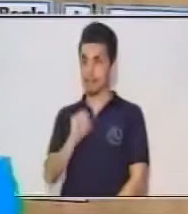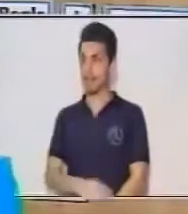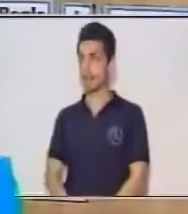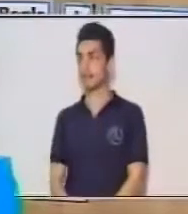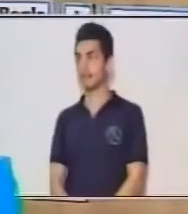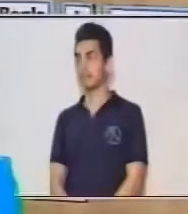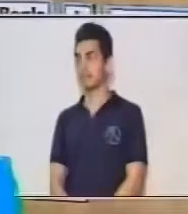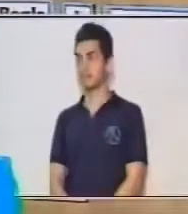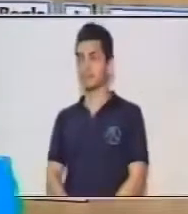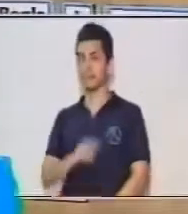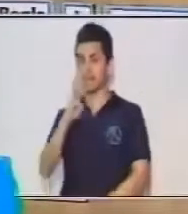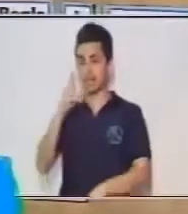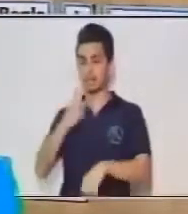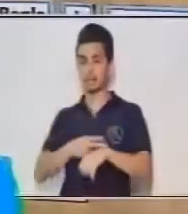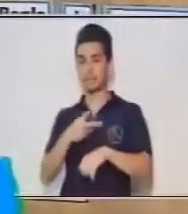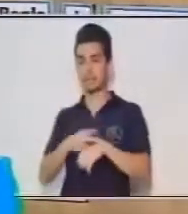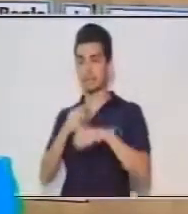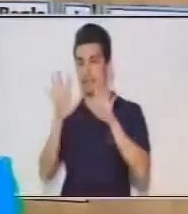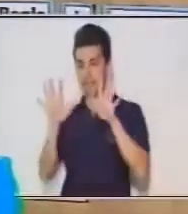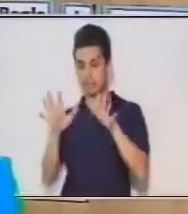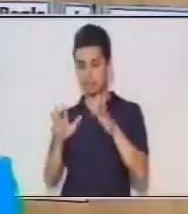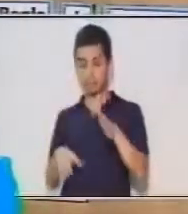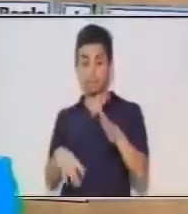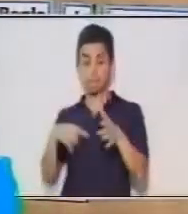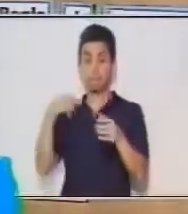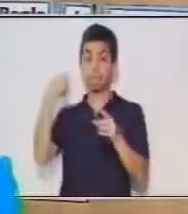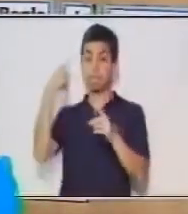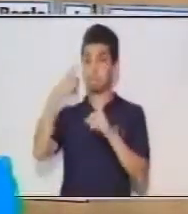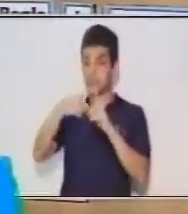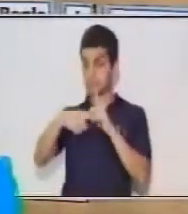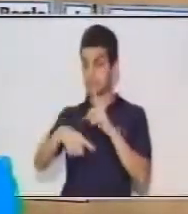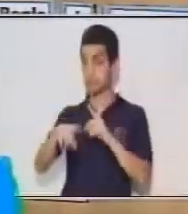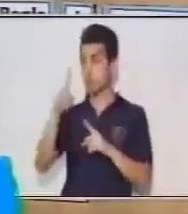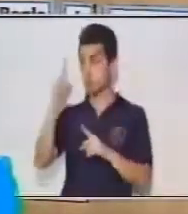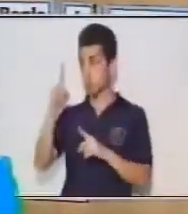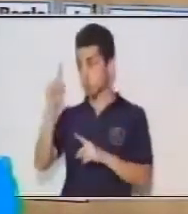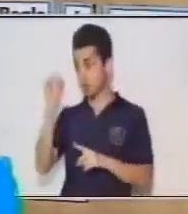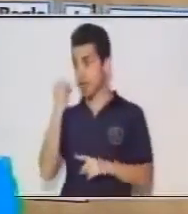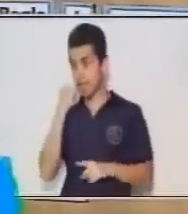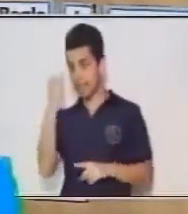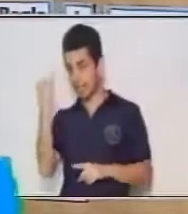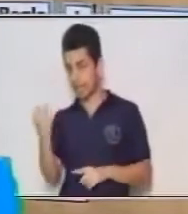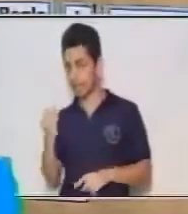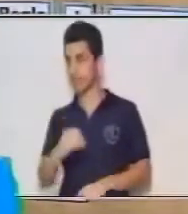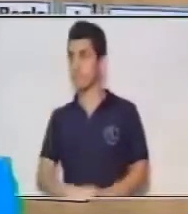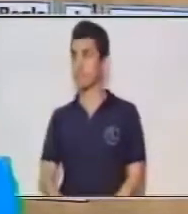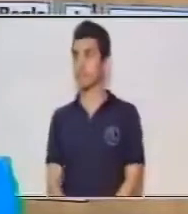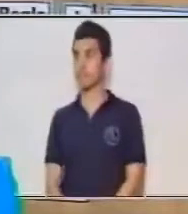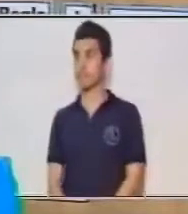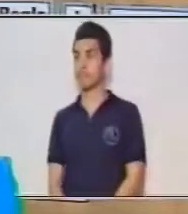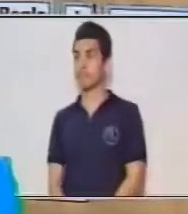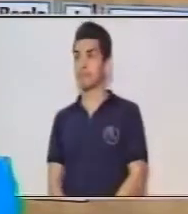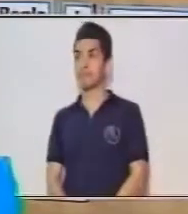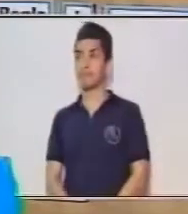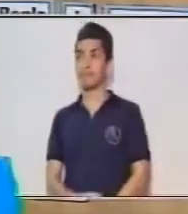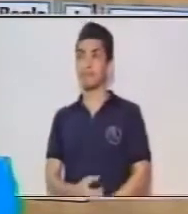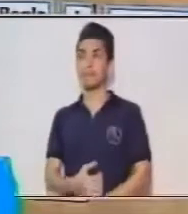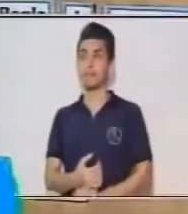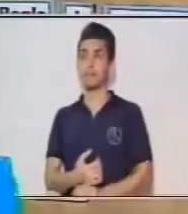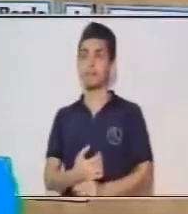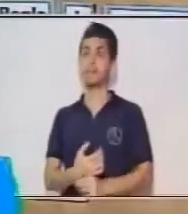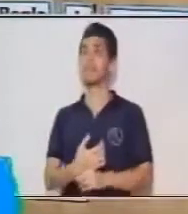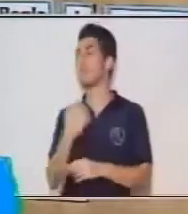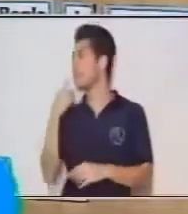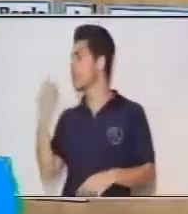3 veces 10, más un palito. Acá estamos aplicando,